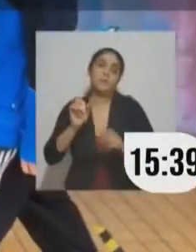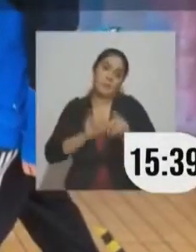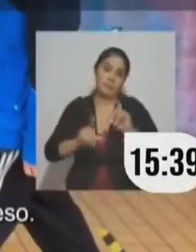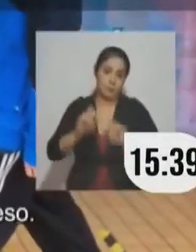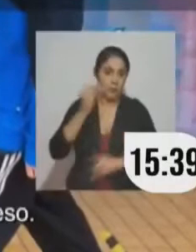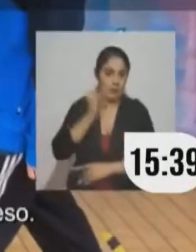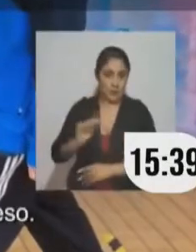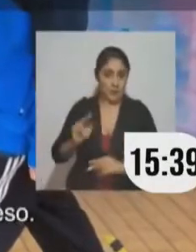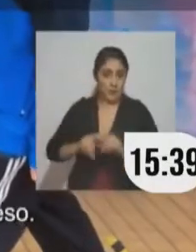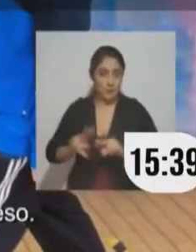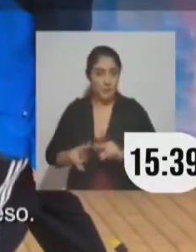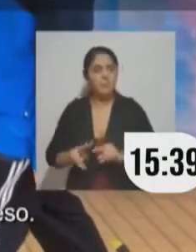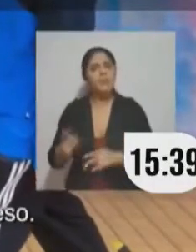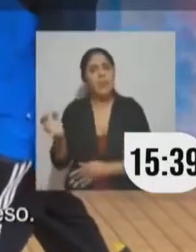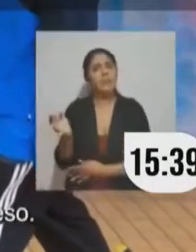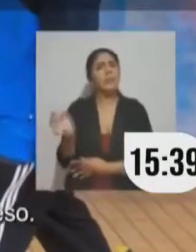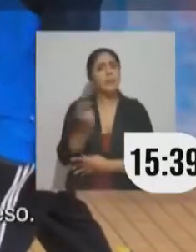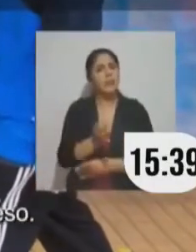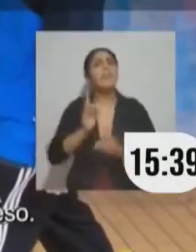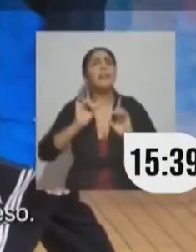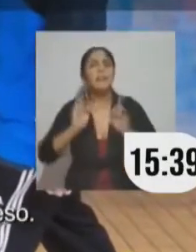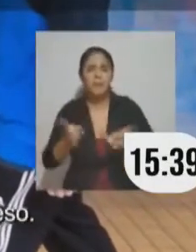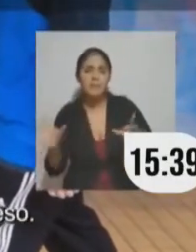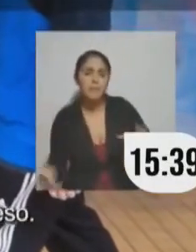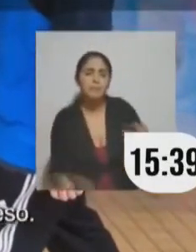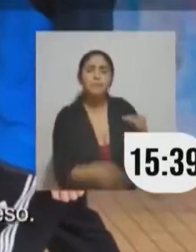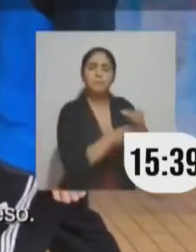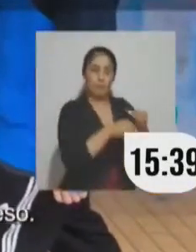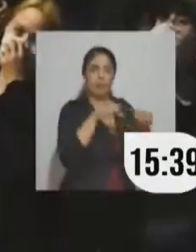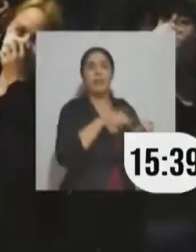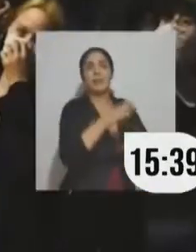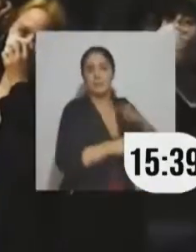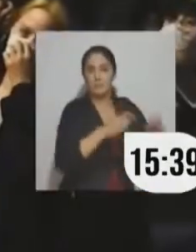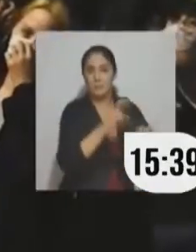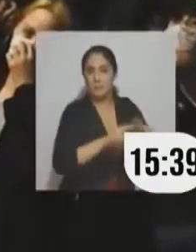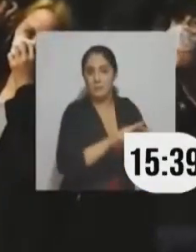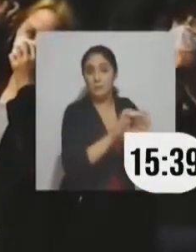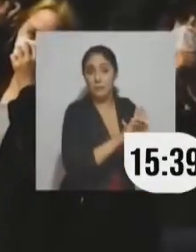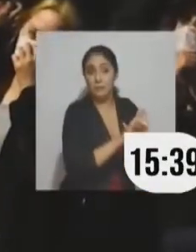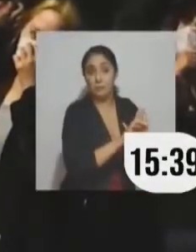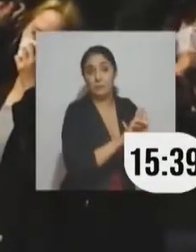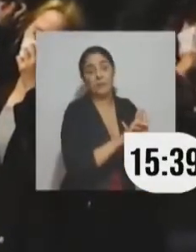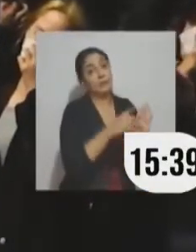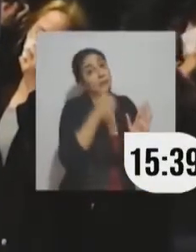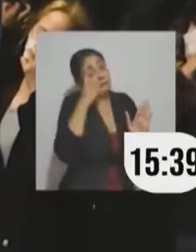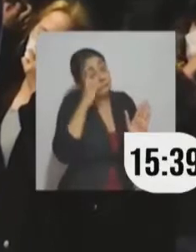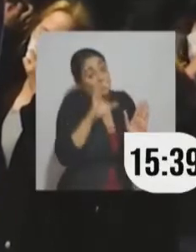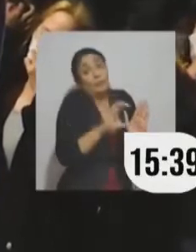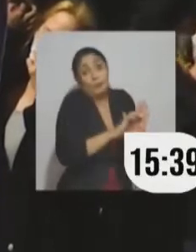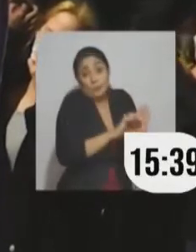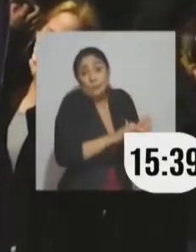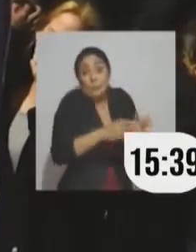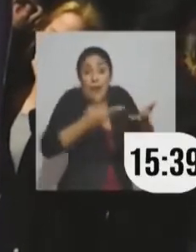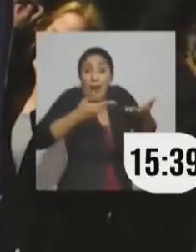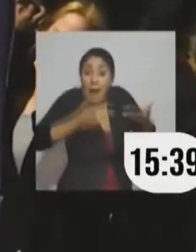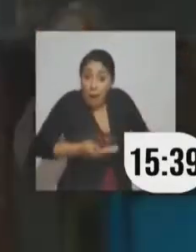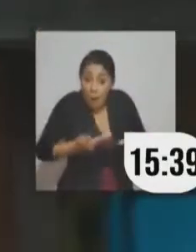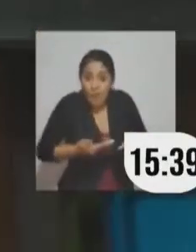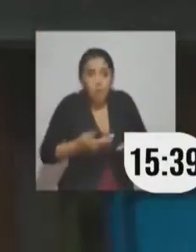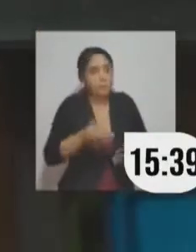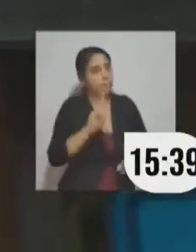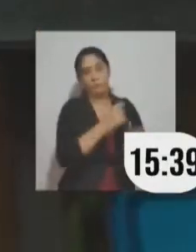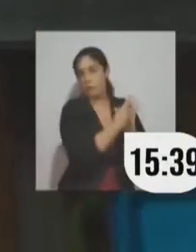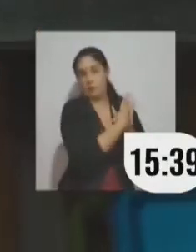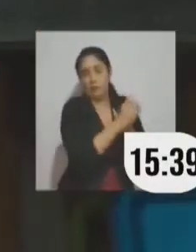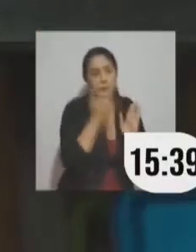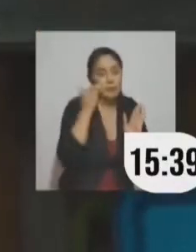obstante, este deber cívico creo que también tiene que ir acompañado de una participación permanente. ¿Ya? ¿Cómo nos vinculamos las problemáticas, por ejemplo, medioambientales